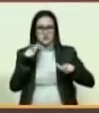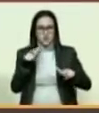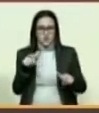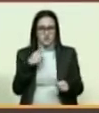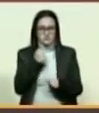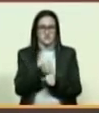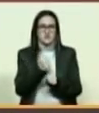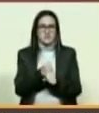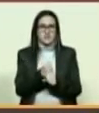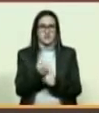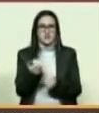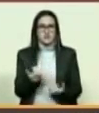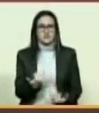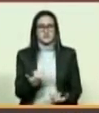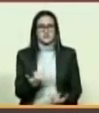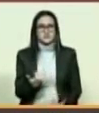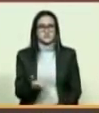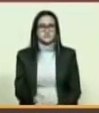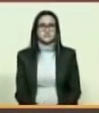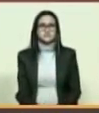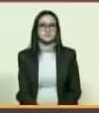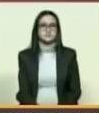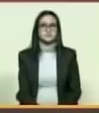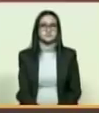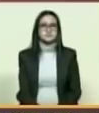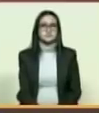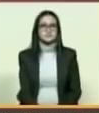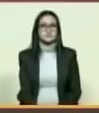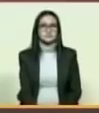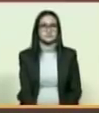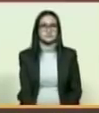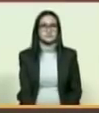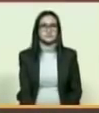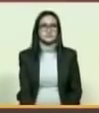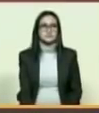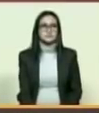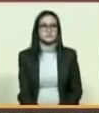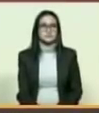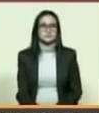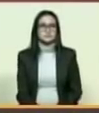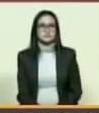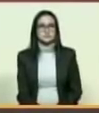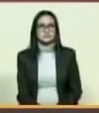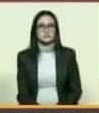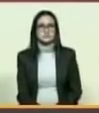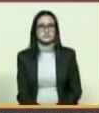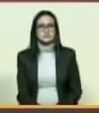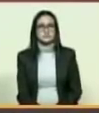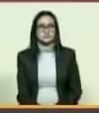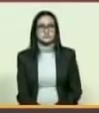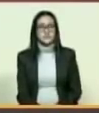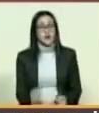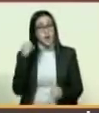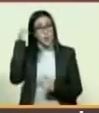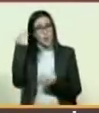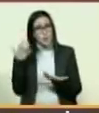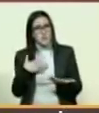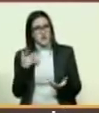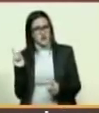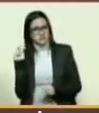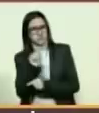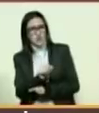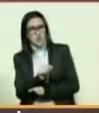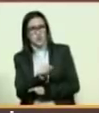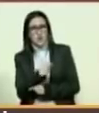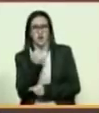funcionarios, 7 dignas personas de la vida política venezolana. Como si es que la Unión Europea puede venir a